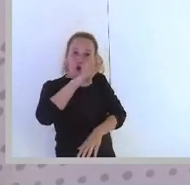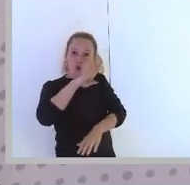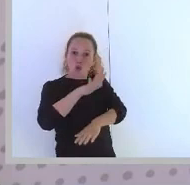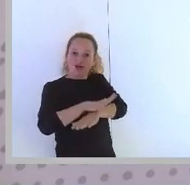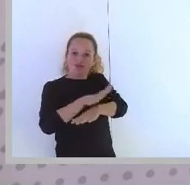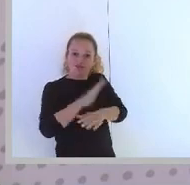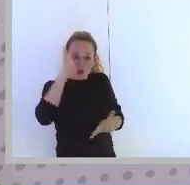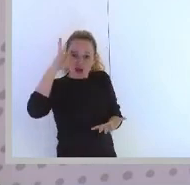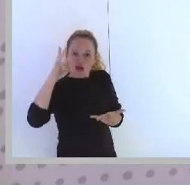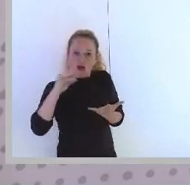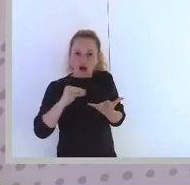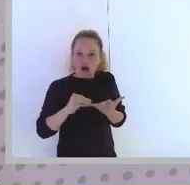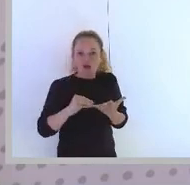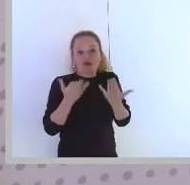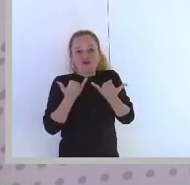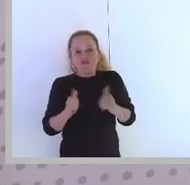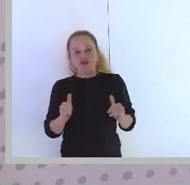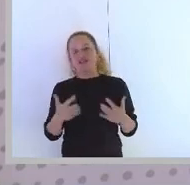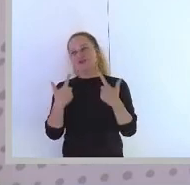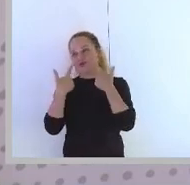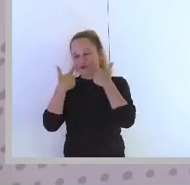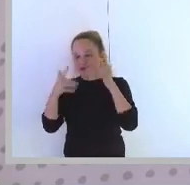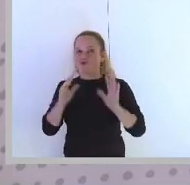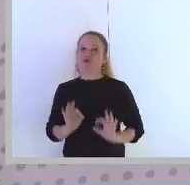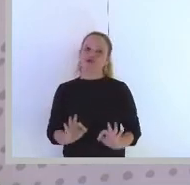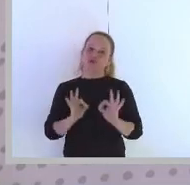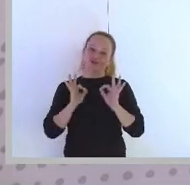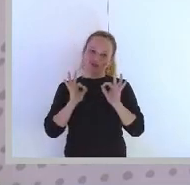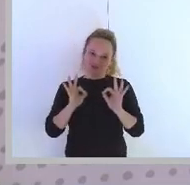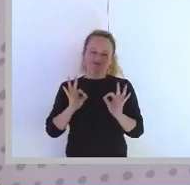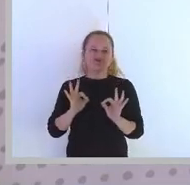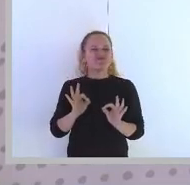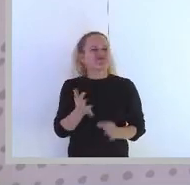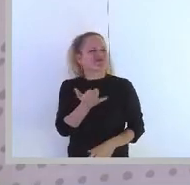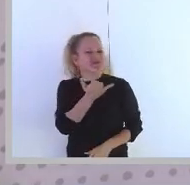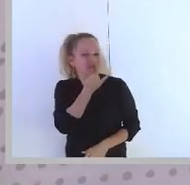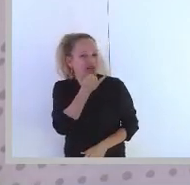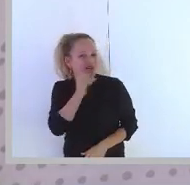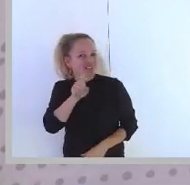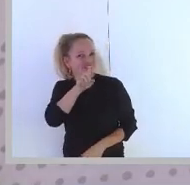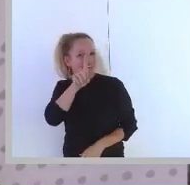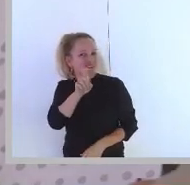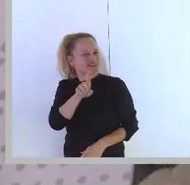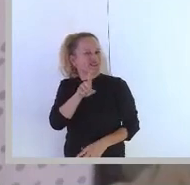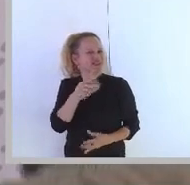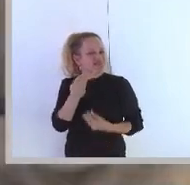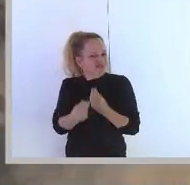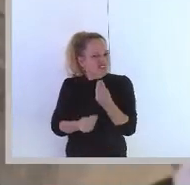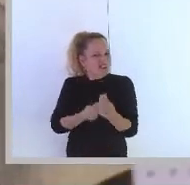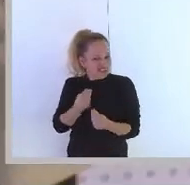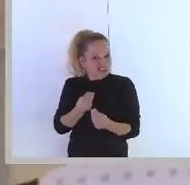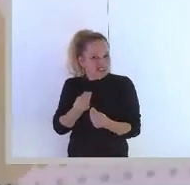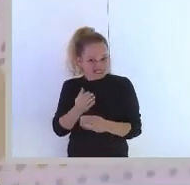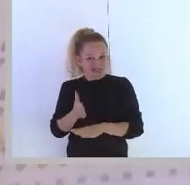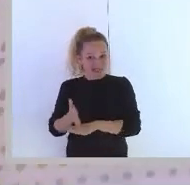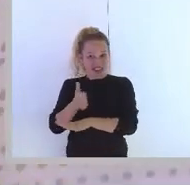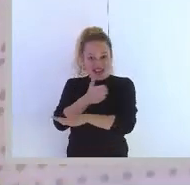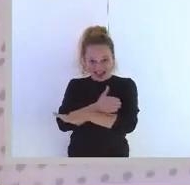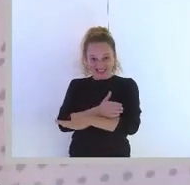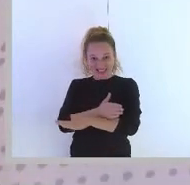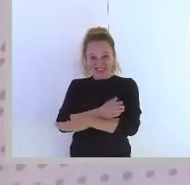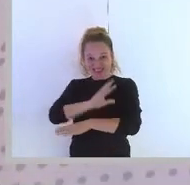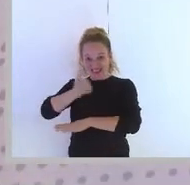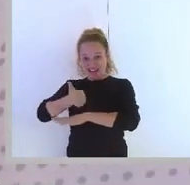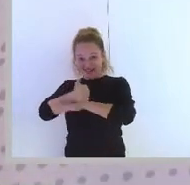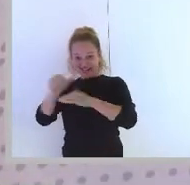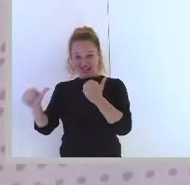cierre realmente extraordinario. ¿Qué va a pasar? Va a haber, como hablamos con el